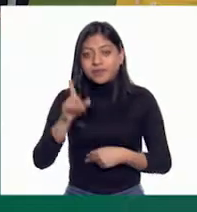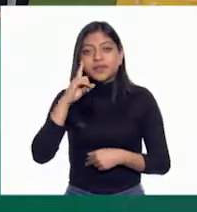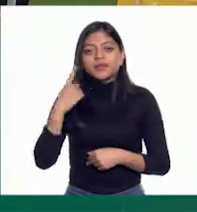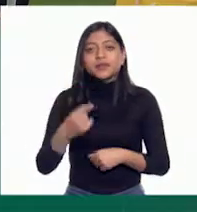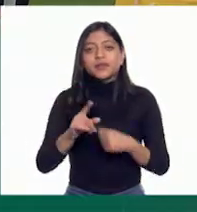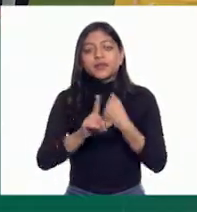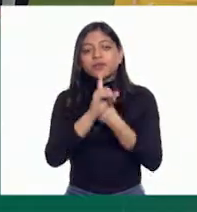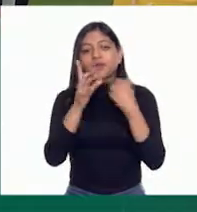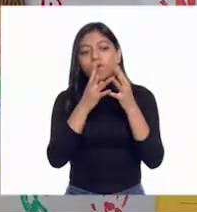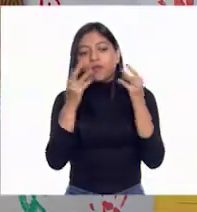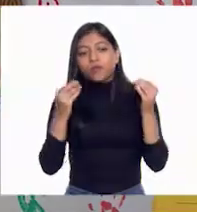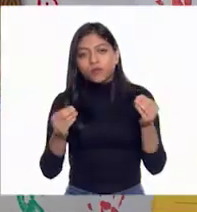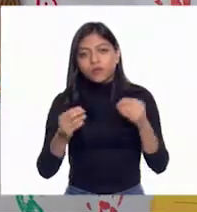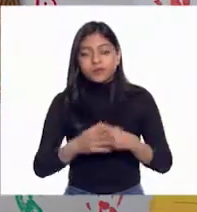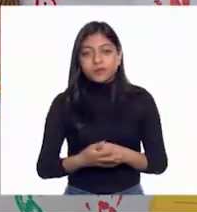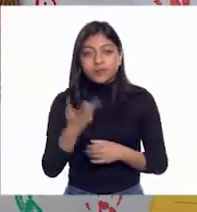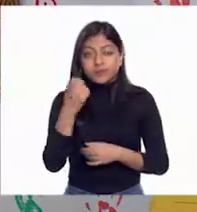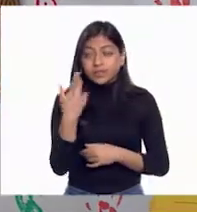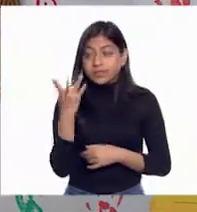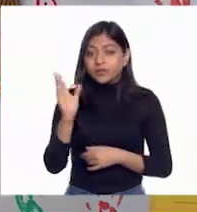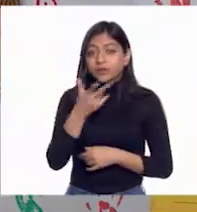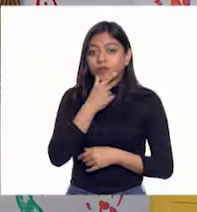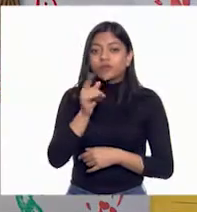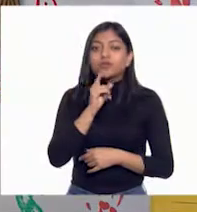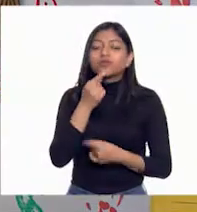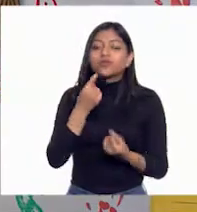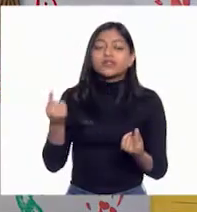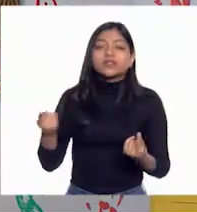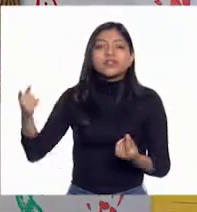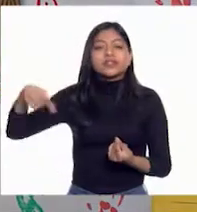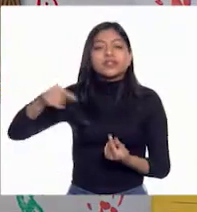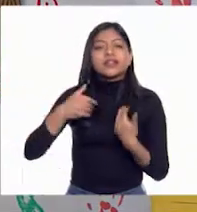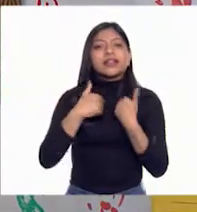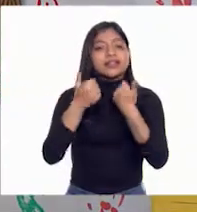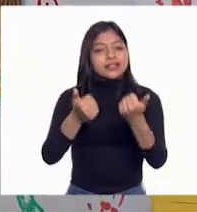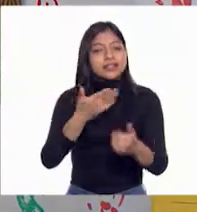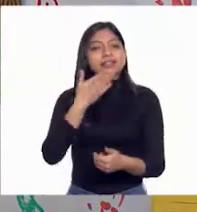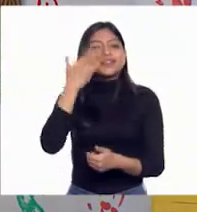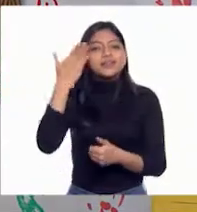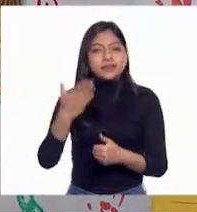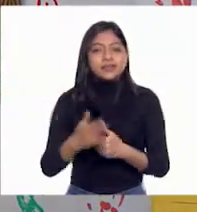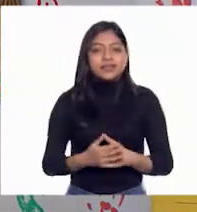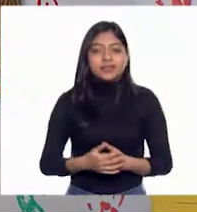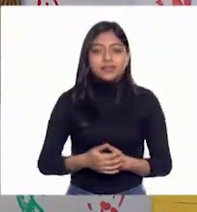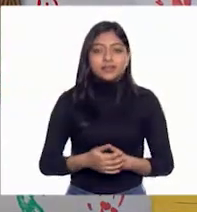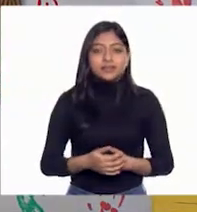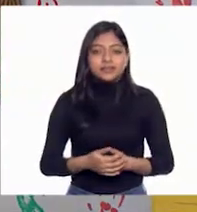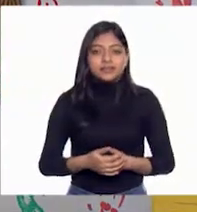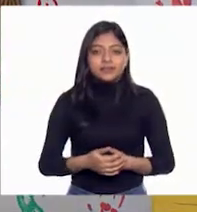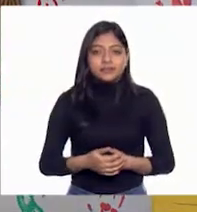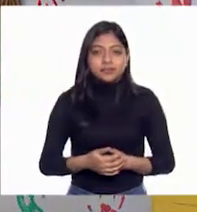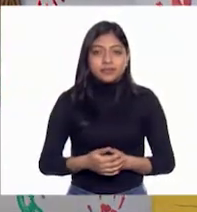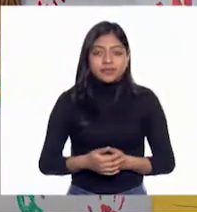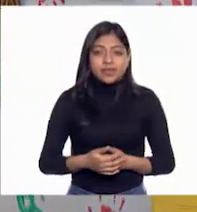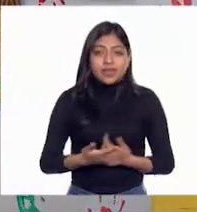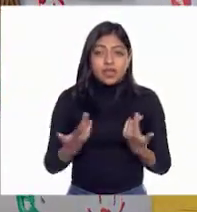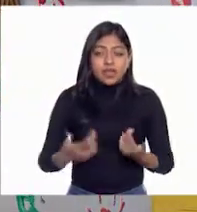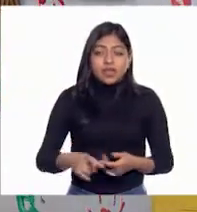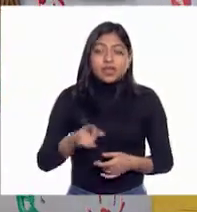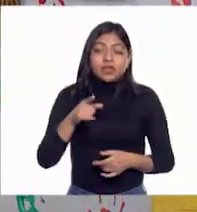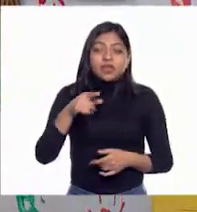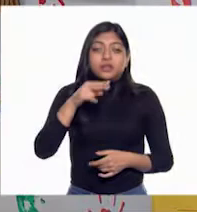es, Mariana. Sí. Las niñas y los niños entienden muy bien por qué la ignorancia es un gran enemigo a